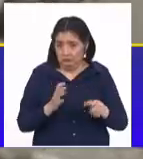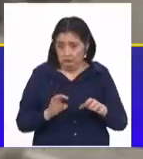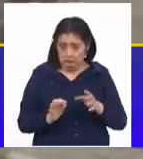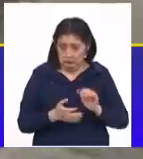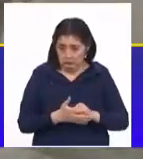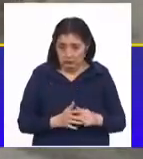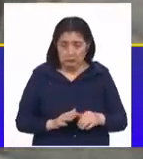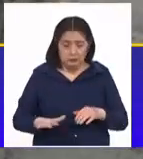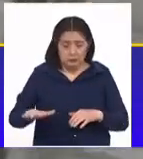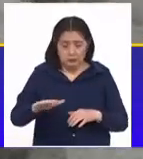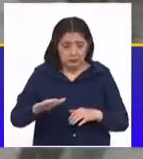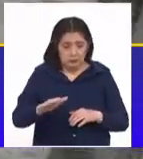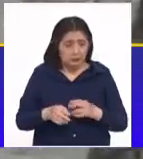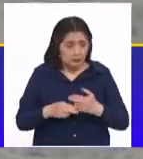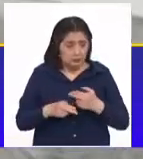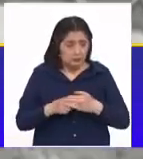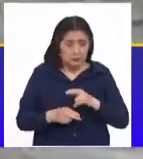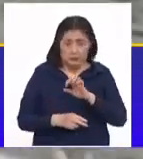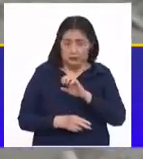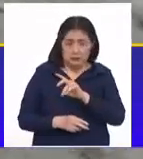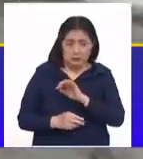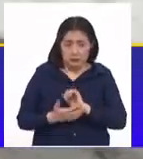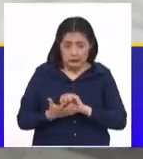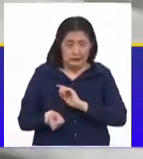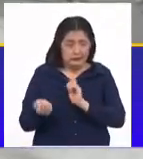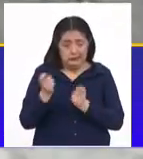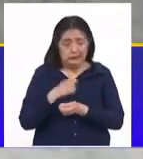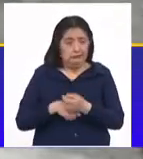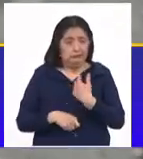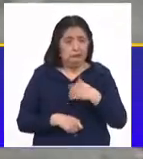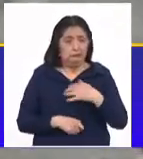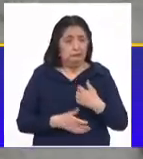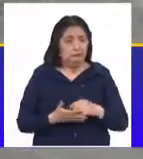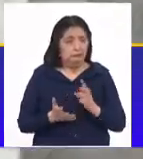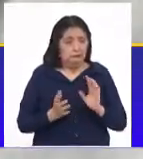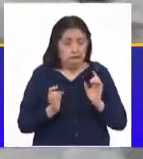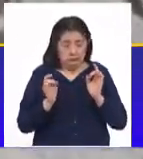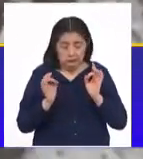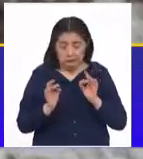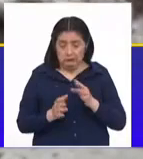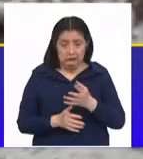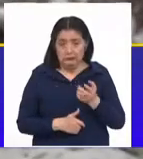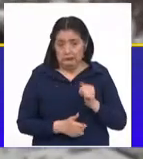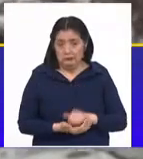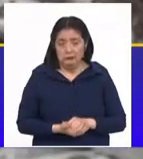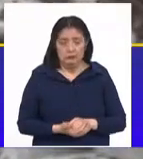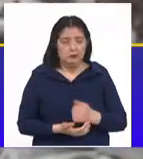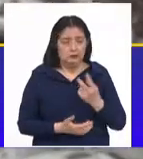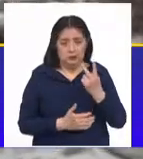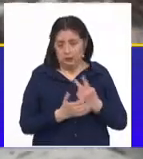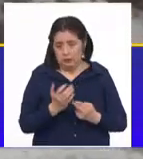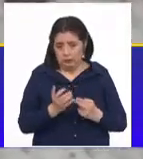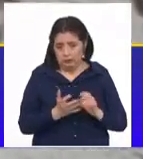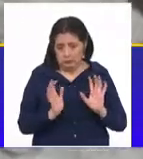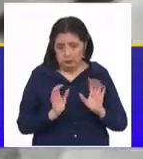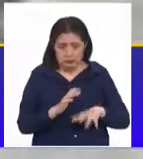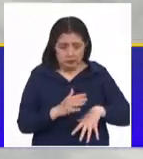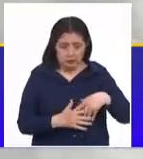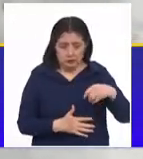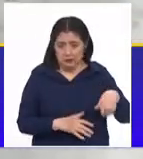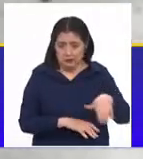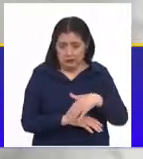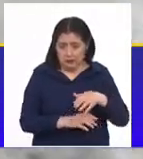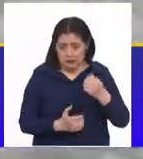en la cooperativa Ramiro Pialé en Santa Clara se transformó en el escenario de una tragedia. Ambos implicados decidieron salir a la calle